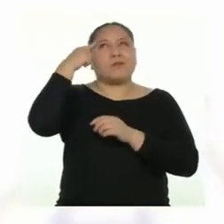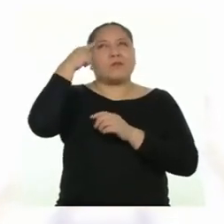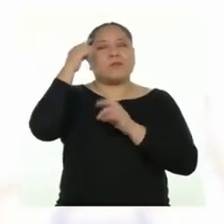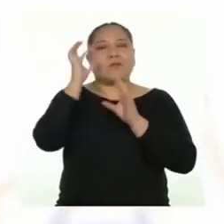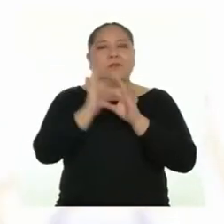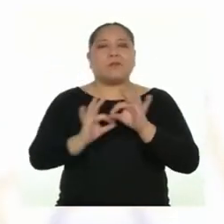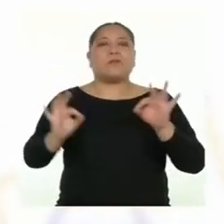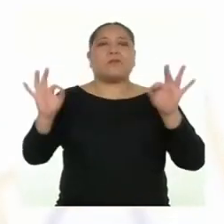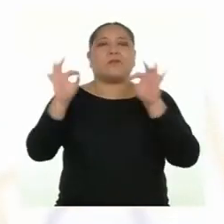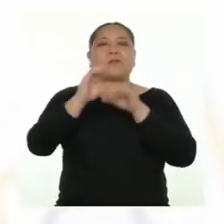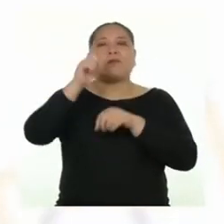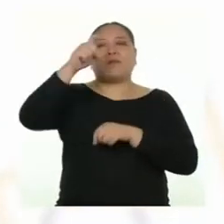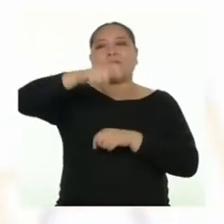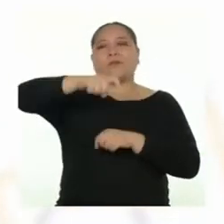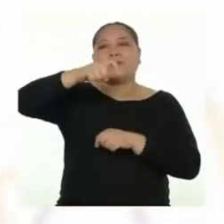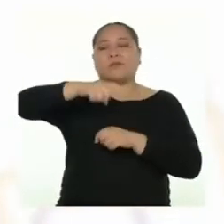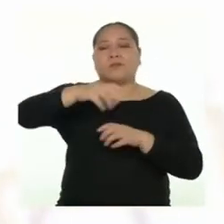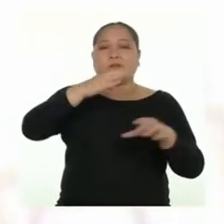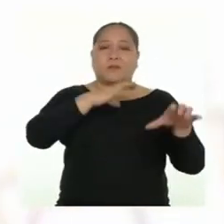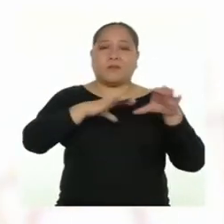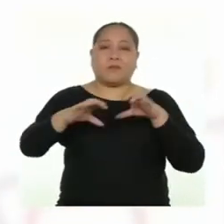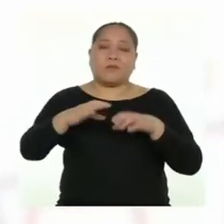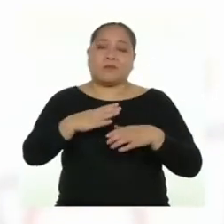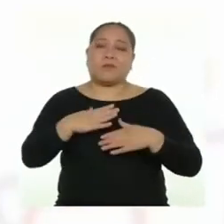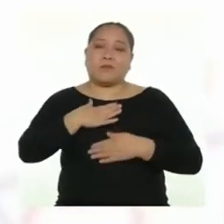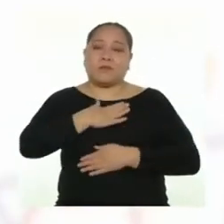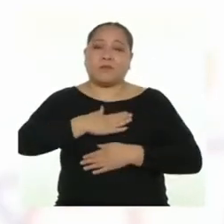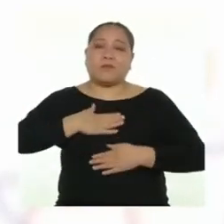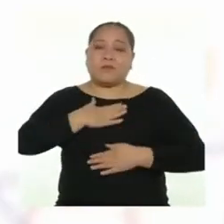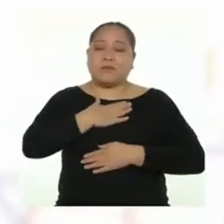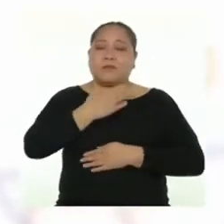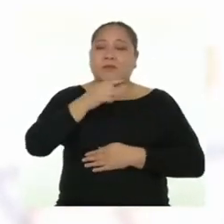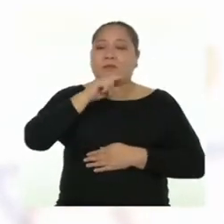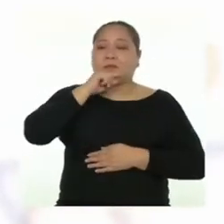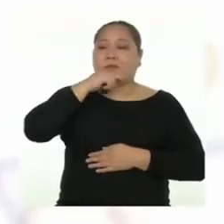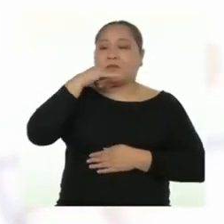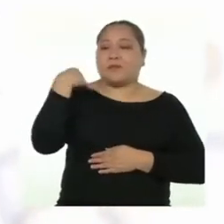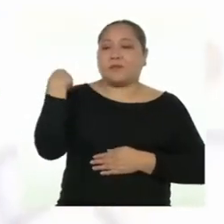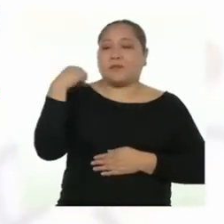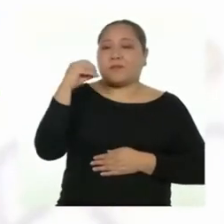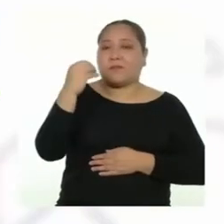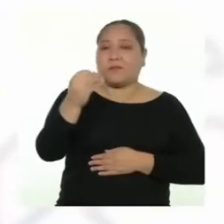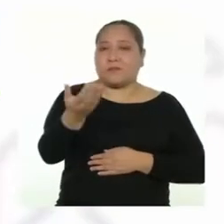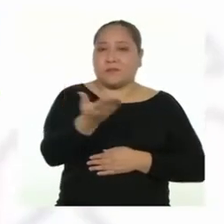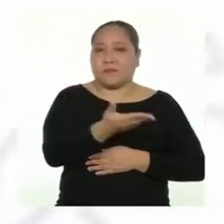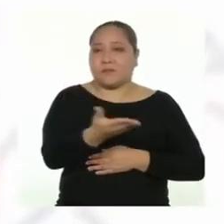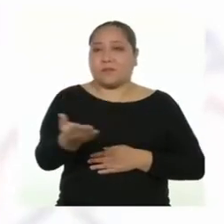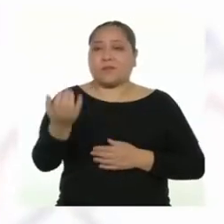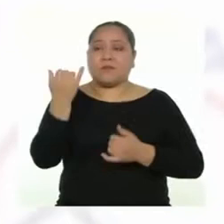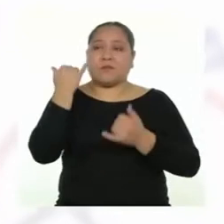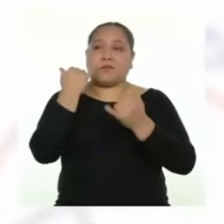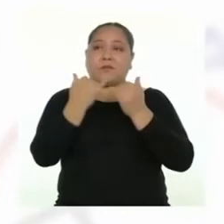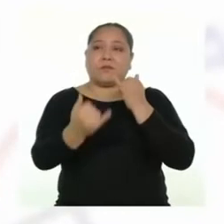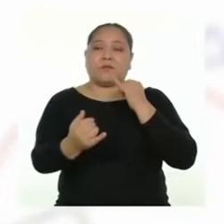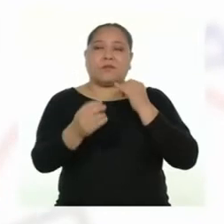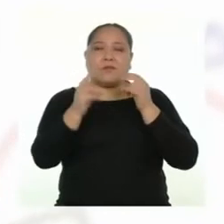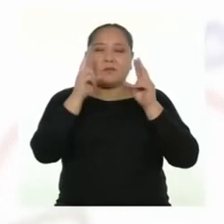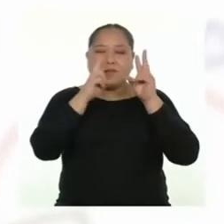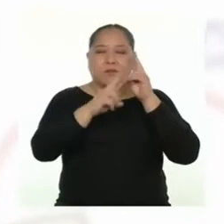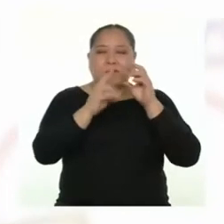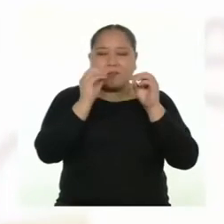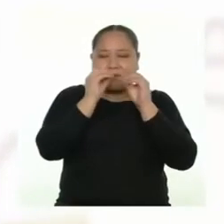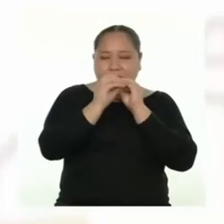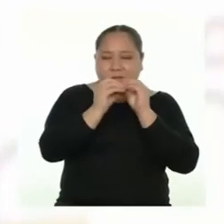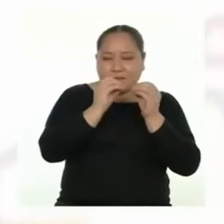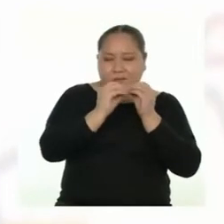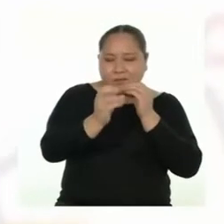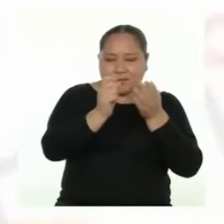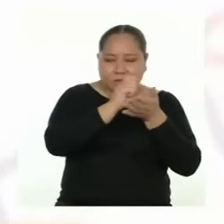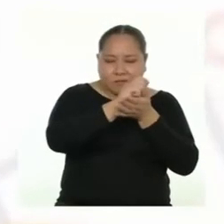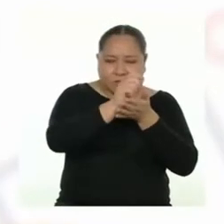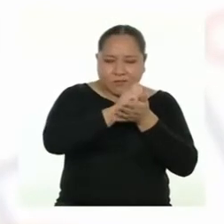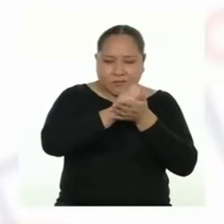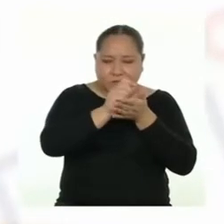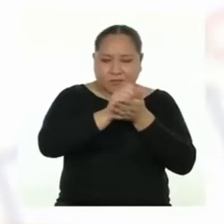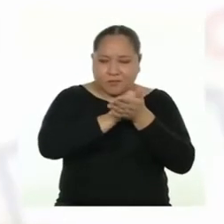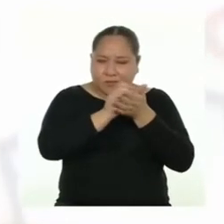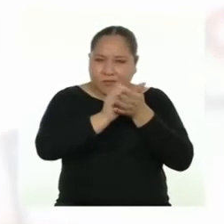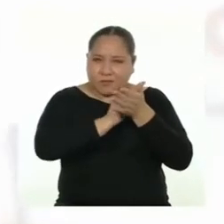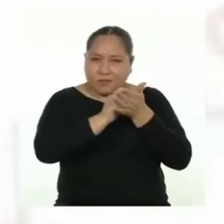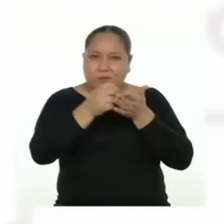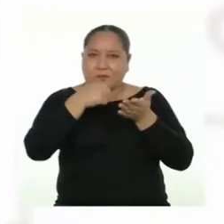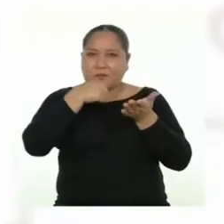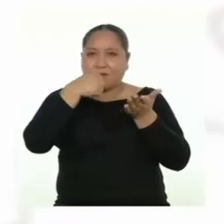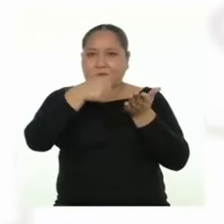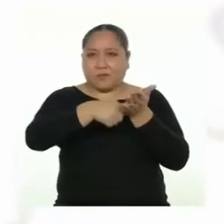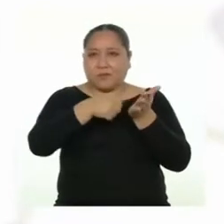importancia y necesidad de actuar a favor del bienestar de las adolescentes. Y para cerrar, revisaremos y reescribiremos